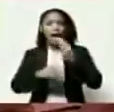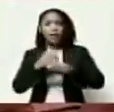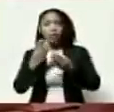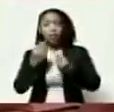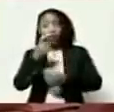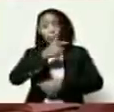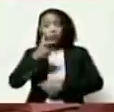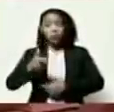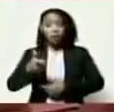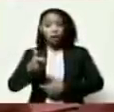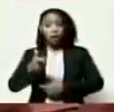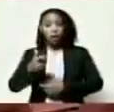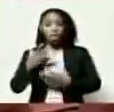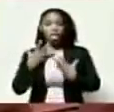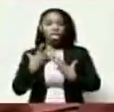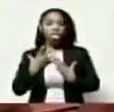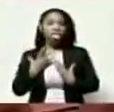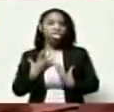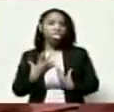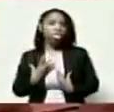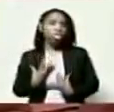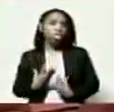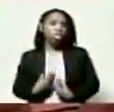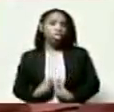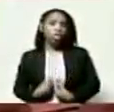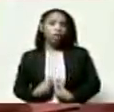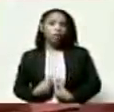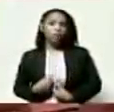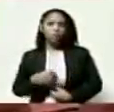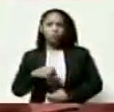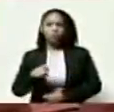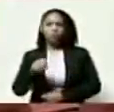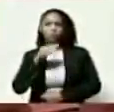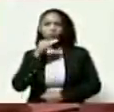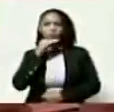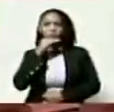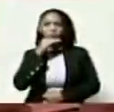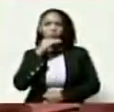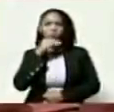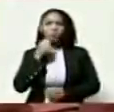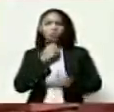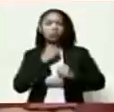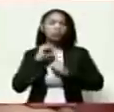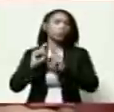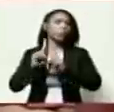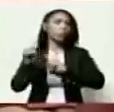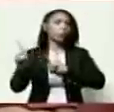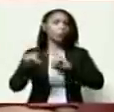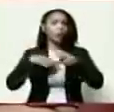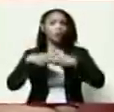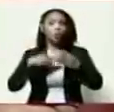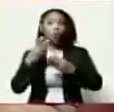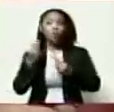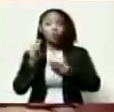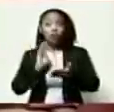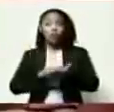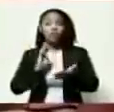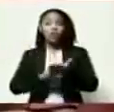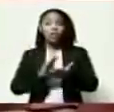se descontente, se disguste y se aleje de la revolución. Porque muchas veces...